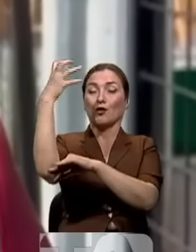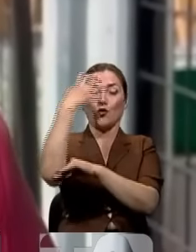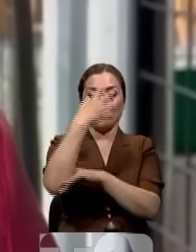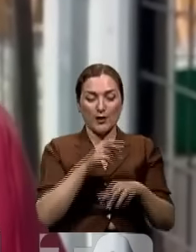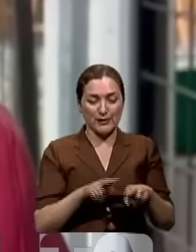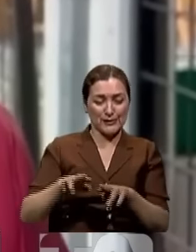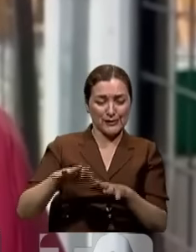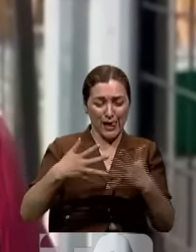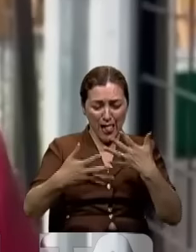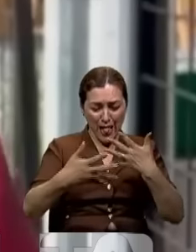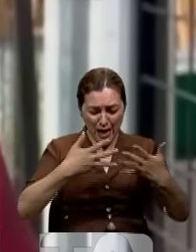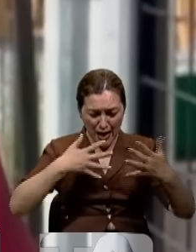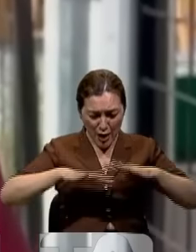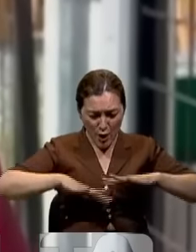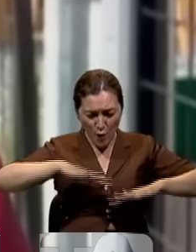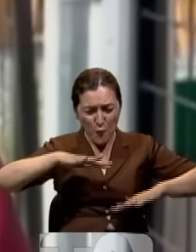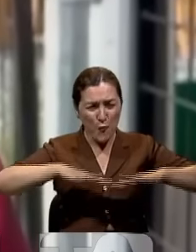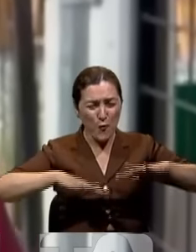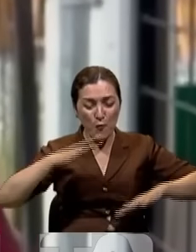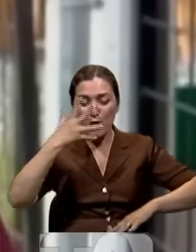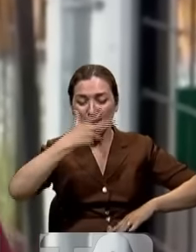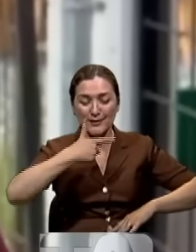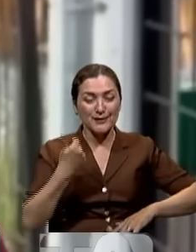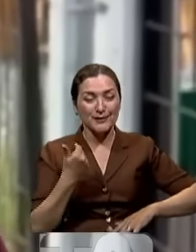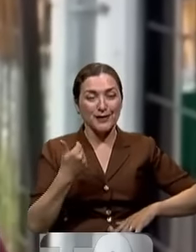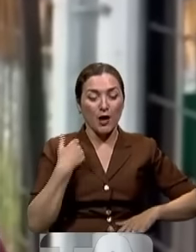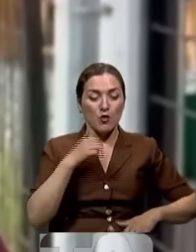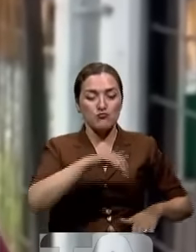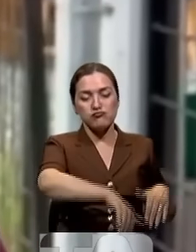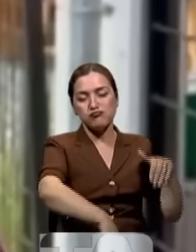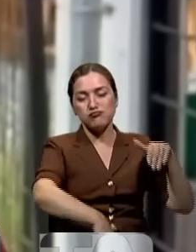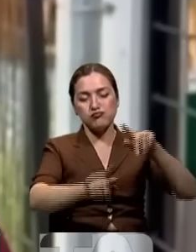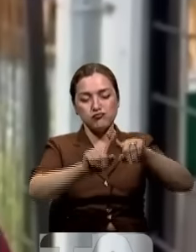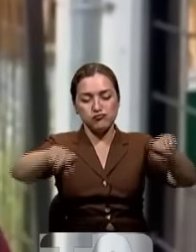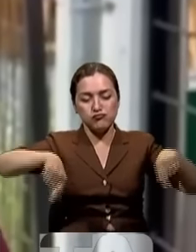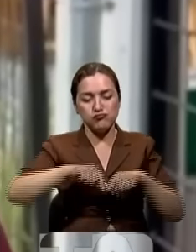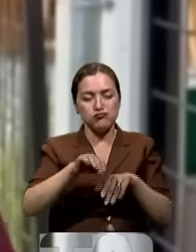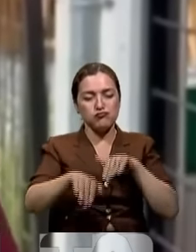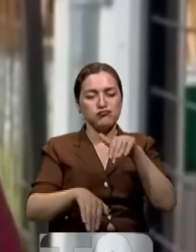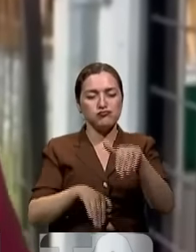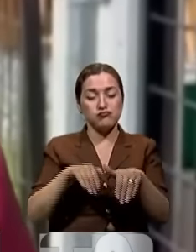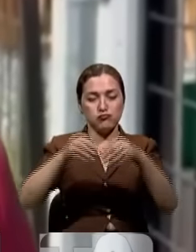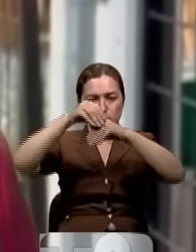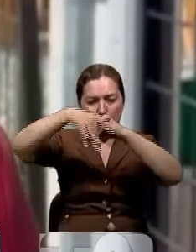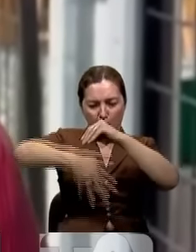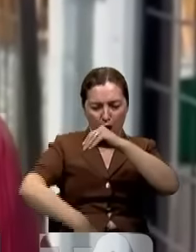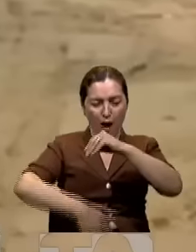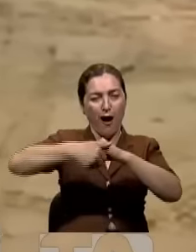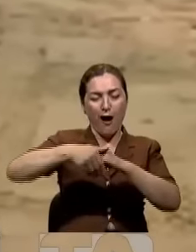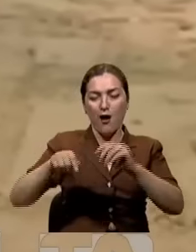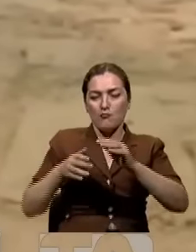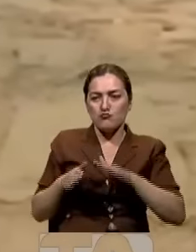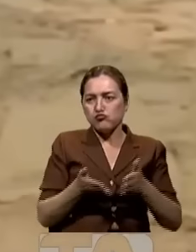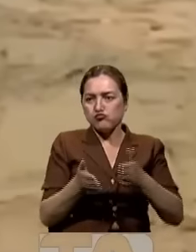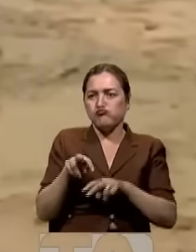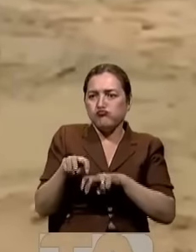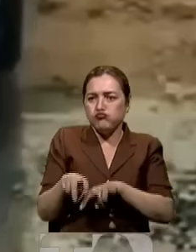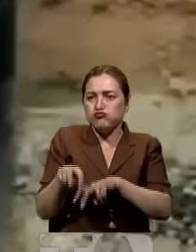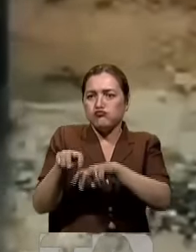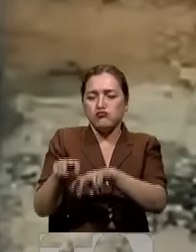agua cristalina otra vez, estamos con los balnearios, las cascadas, los senderos amazónicos, una gastronomía amazónica muy rica. Así que